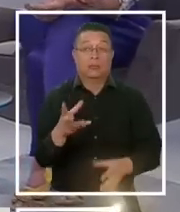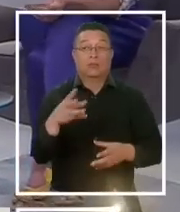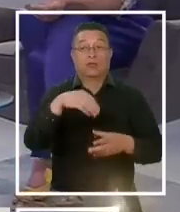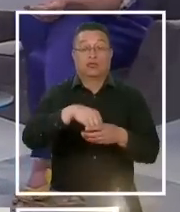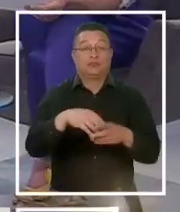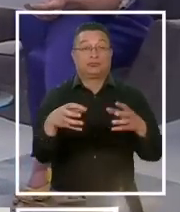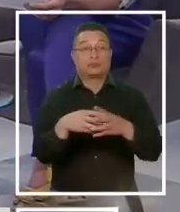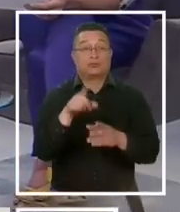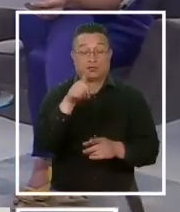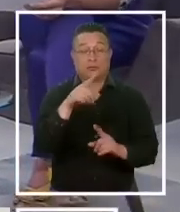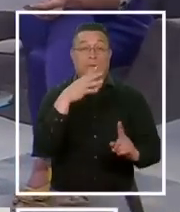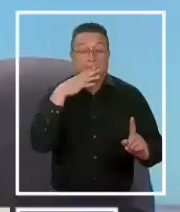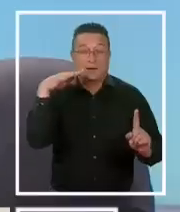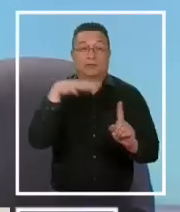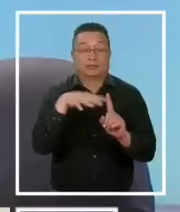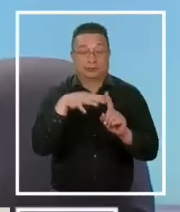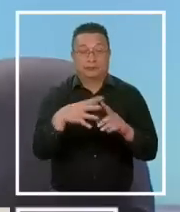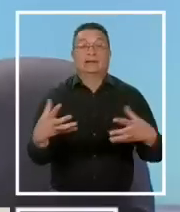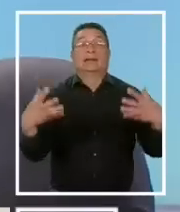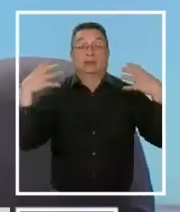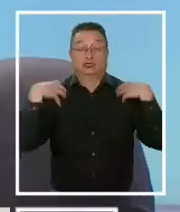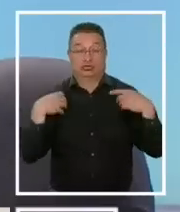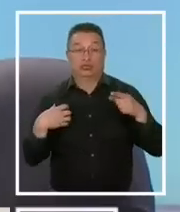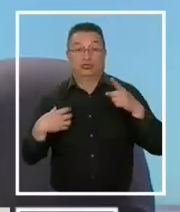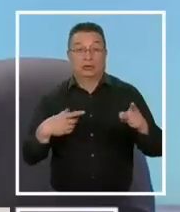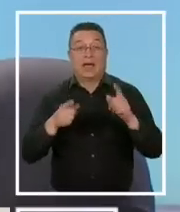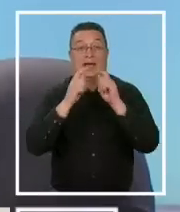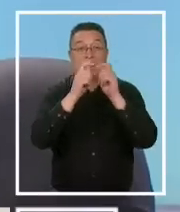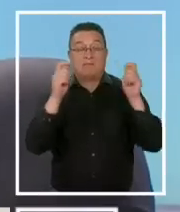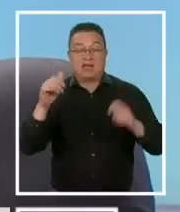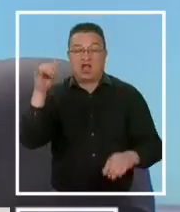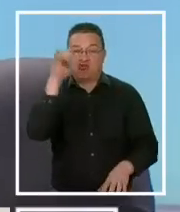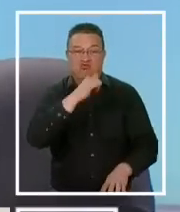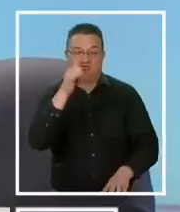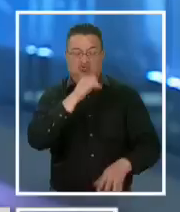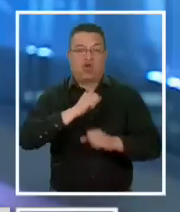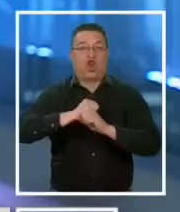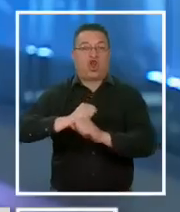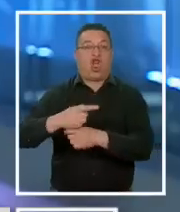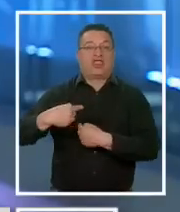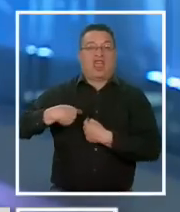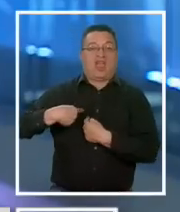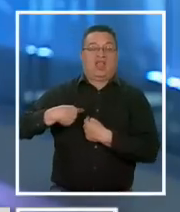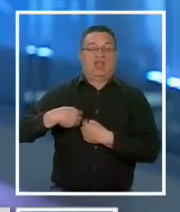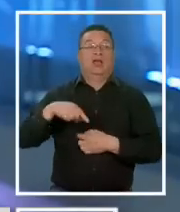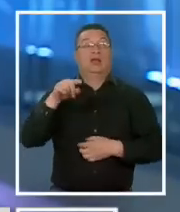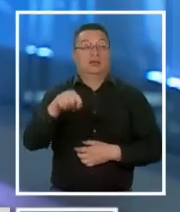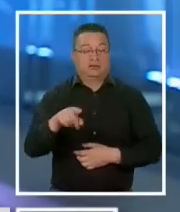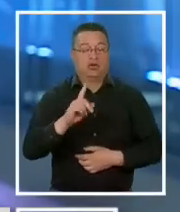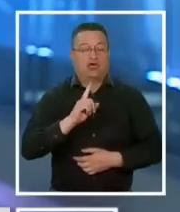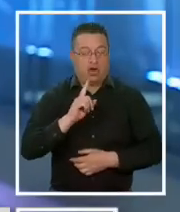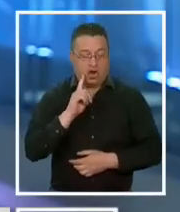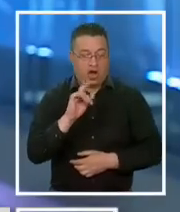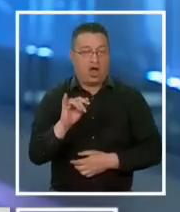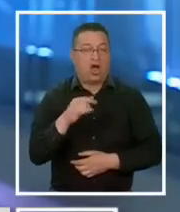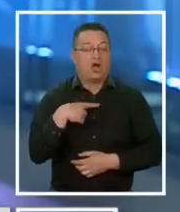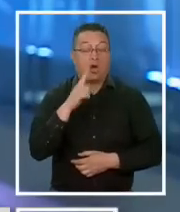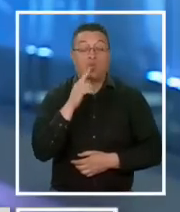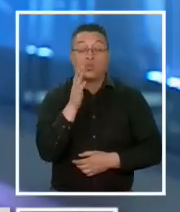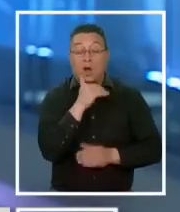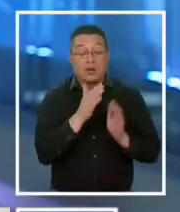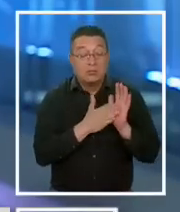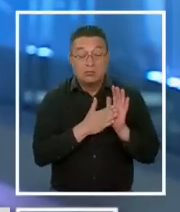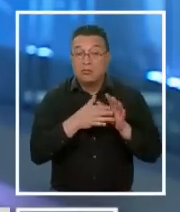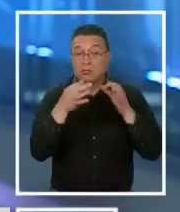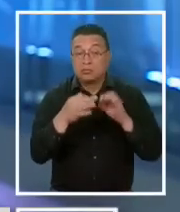ese conjunto de personas responsabiliza en parte de la campaña sucia en su contra Yo creo que esa campaña Viene un conjunto de personas no tengo antecedentes